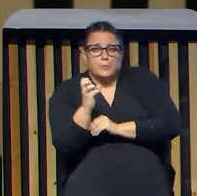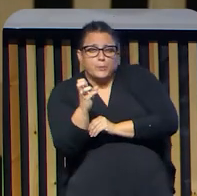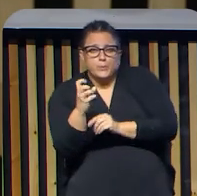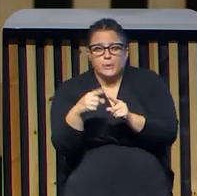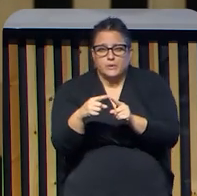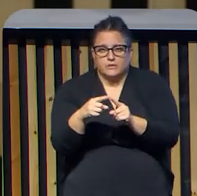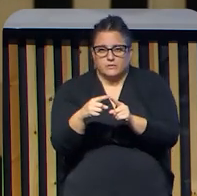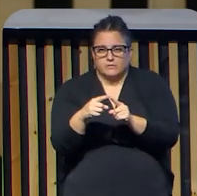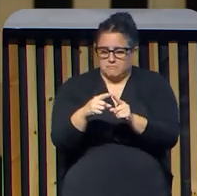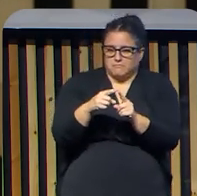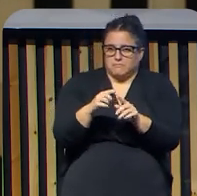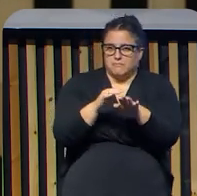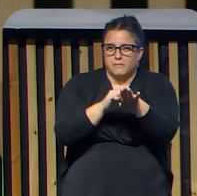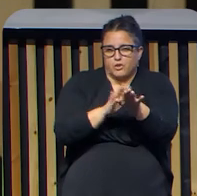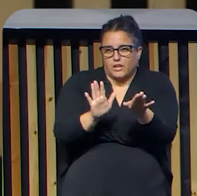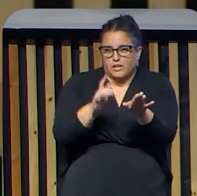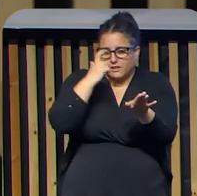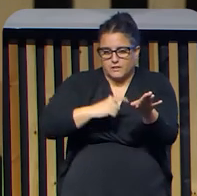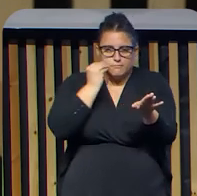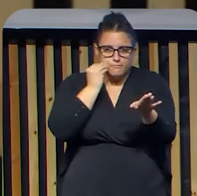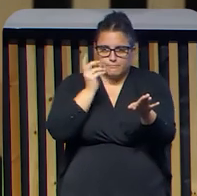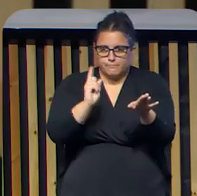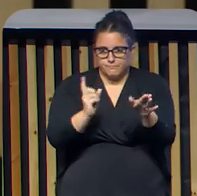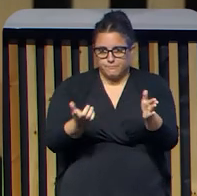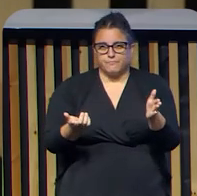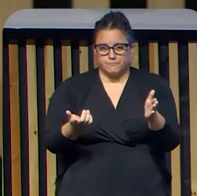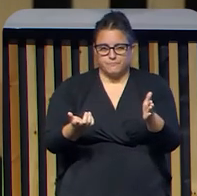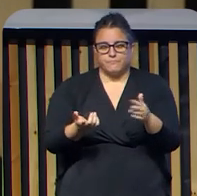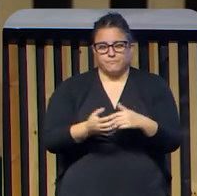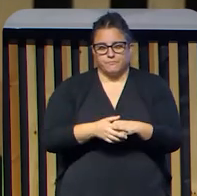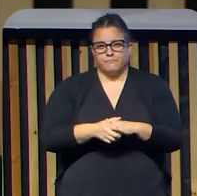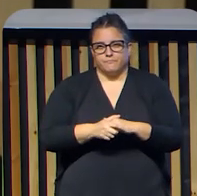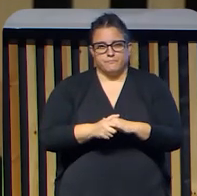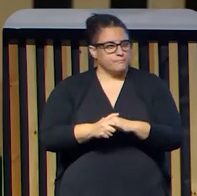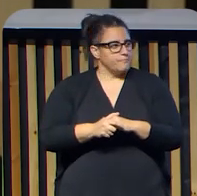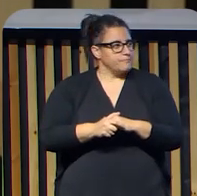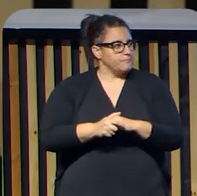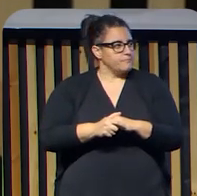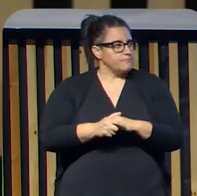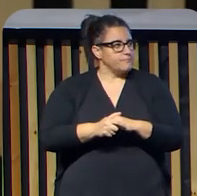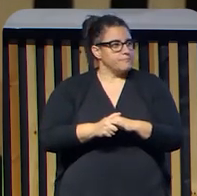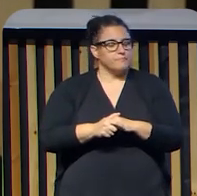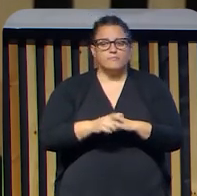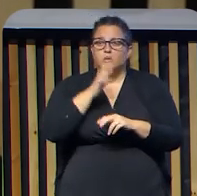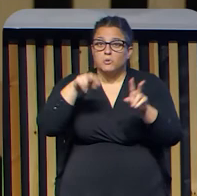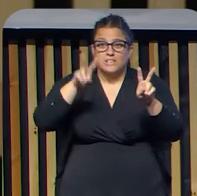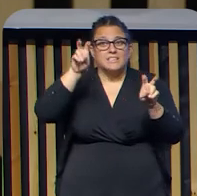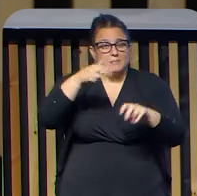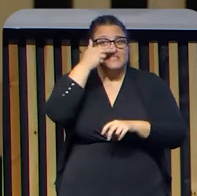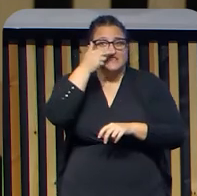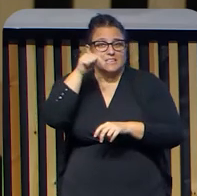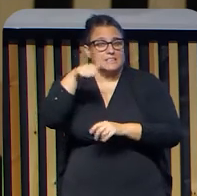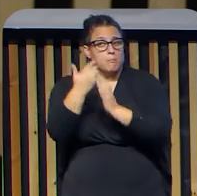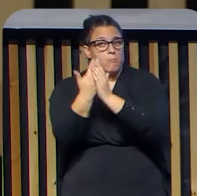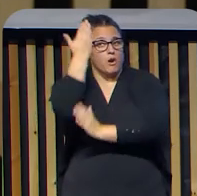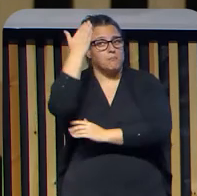es que esto es interesante esta mañana también se lo decía a Los profesionales del ayuntamiento es Interesante como el personal sanitario ha hecho o